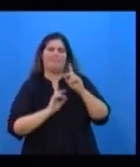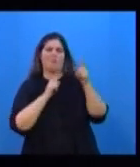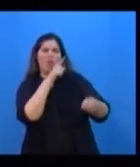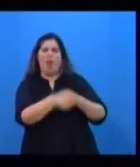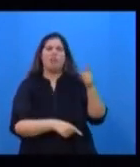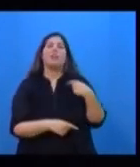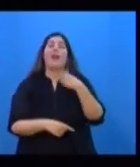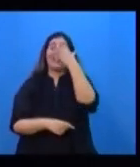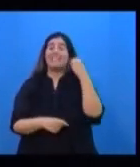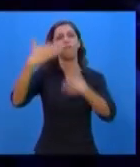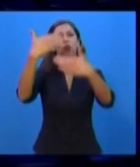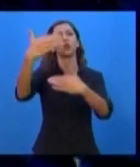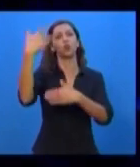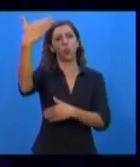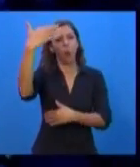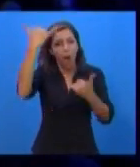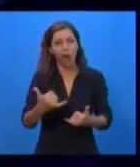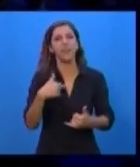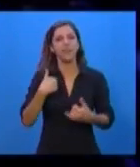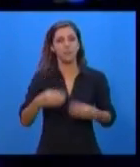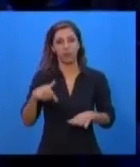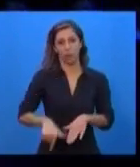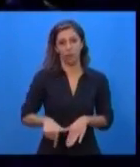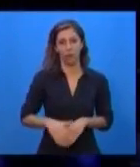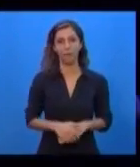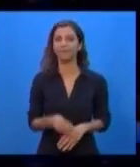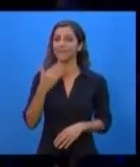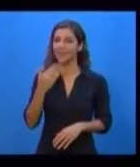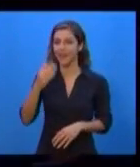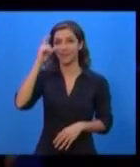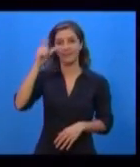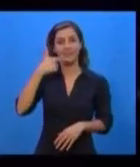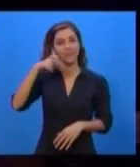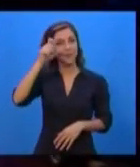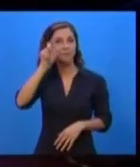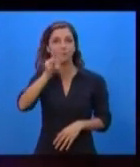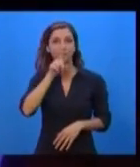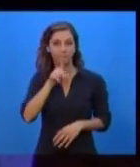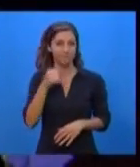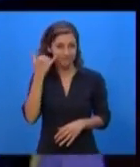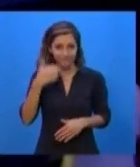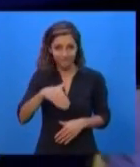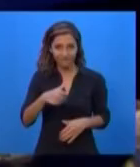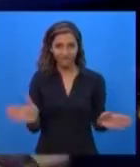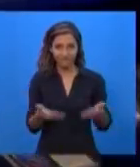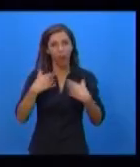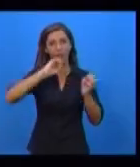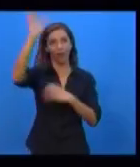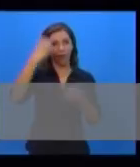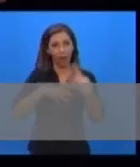gobiernos de néstor y de cristina kirchner no vio nada al referirse a ex funcionarios implicados en causas de corrupción